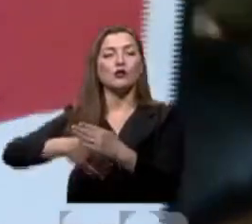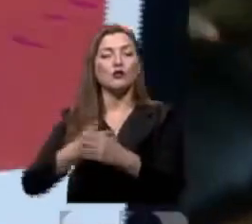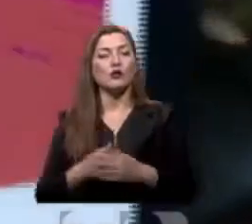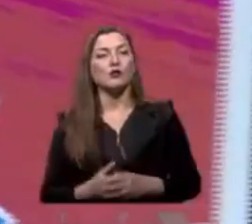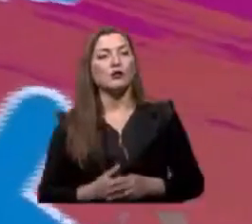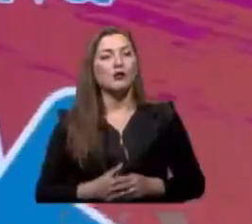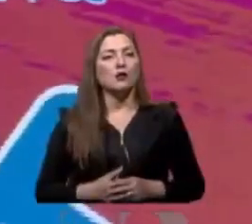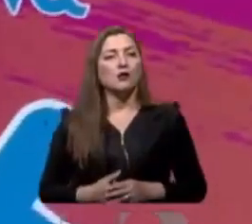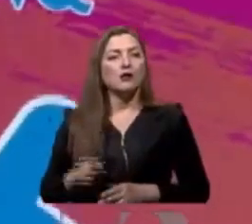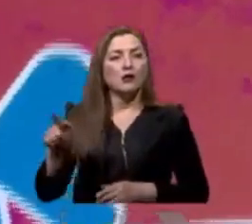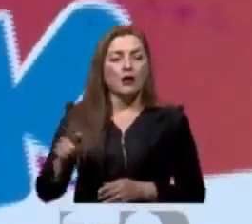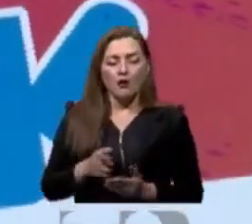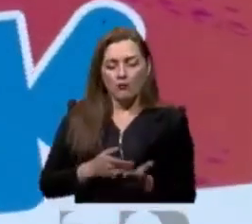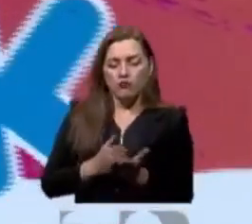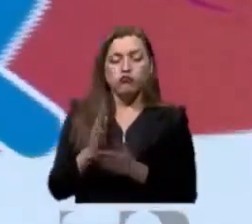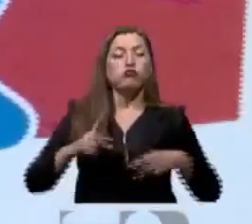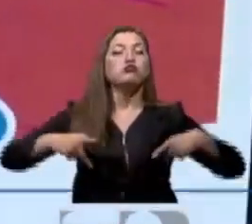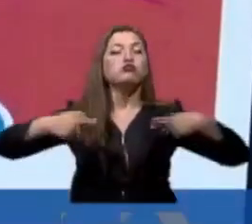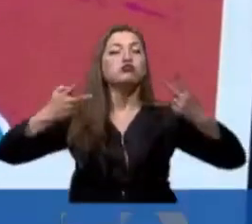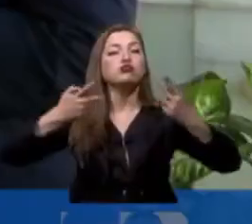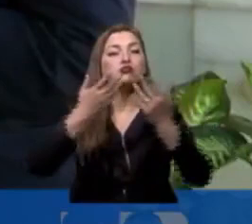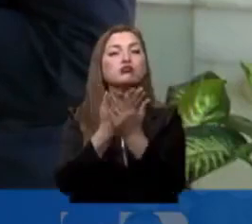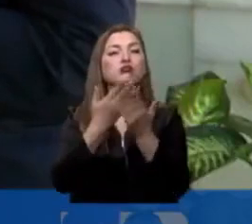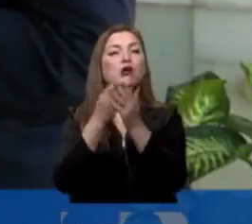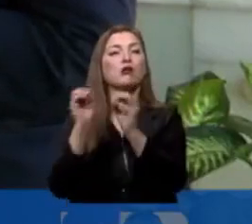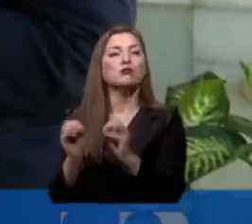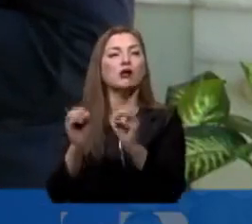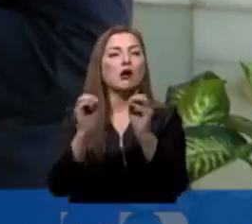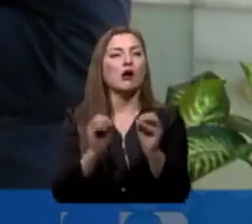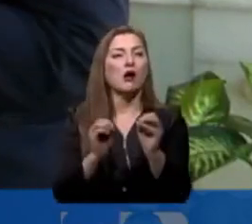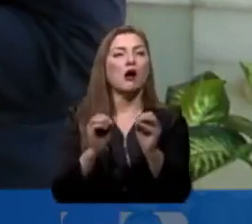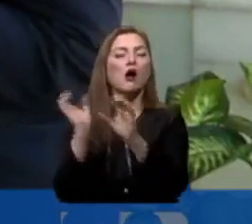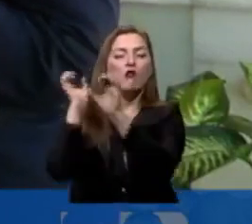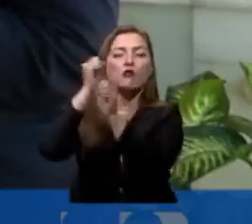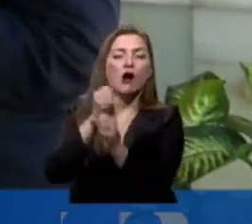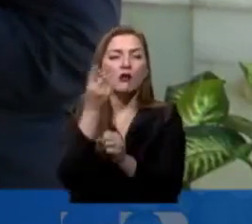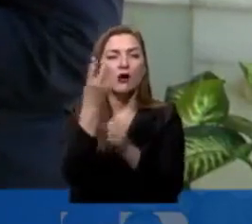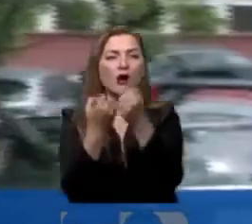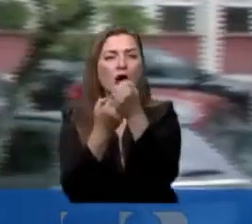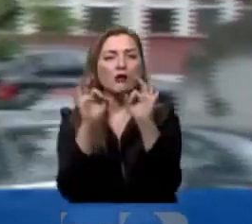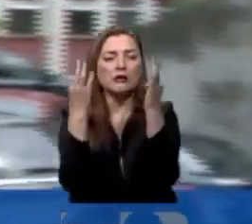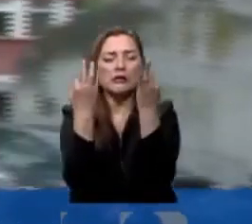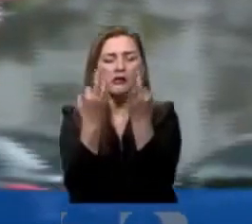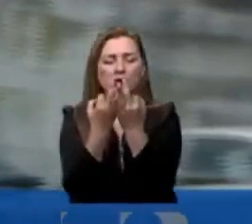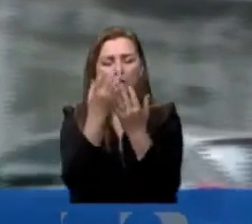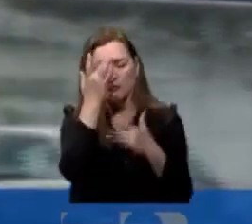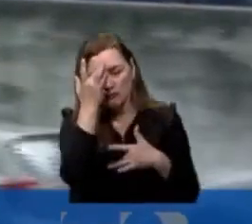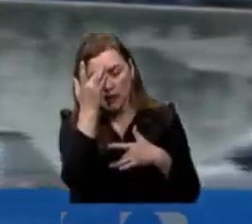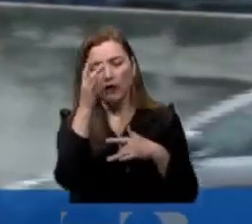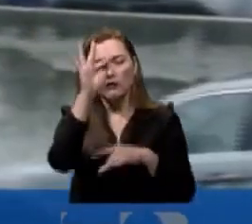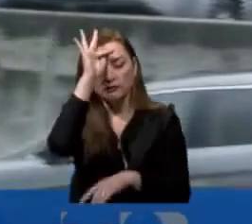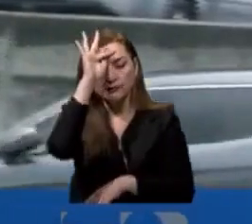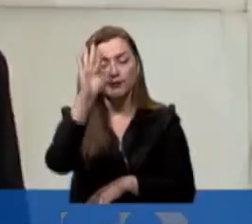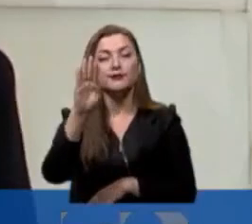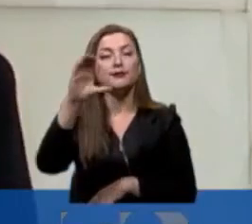tu carrera por mi vida es el nombre de esta iniciativa organizada por dos fundaciones que apoyan a familias que tienen pacientes en el